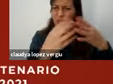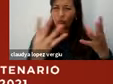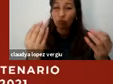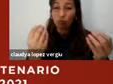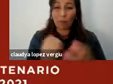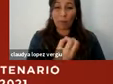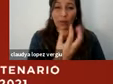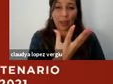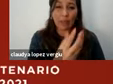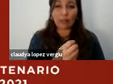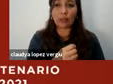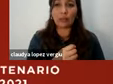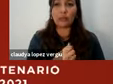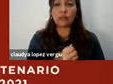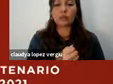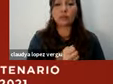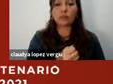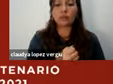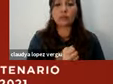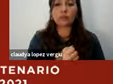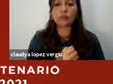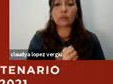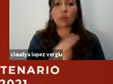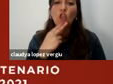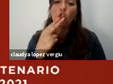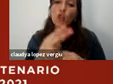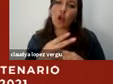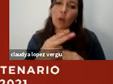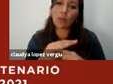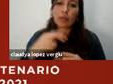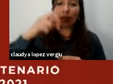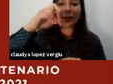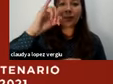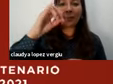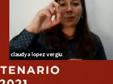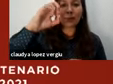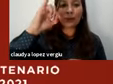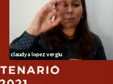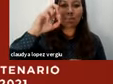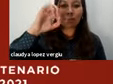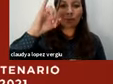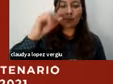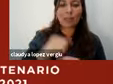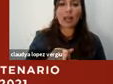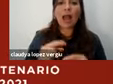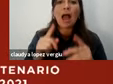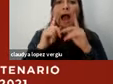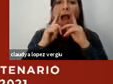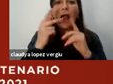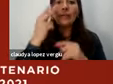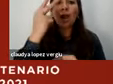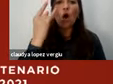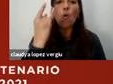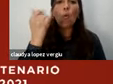ejemplo jengibre, piripiri, de fracturas, ayahuasca, todas esas